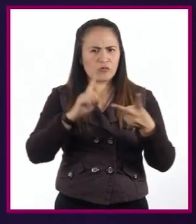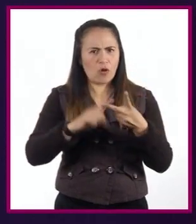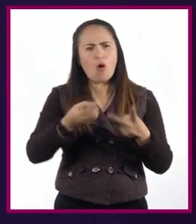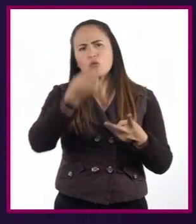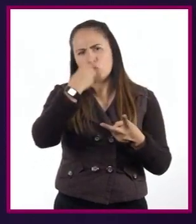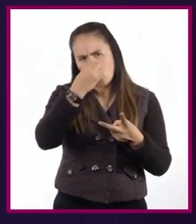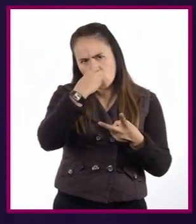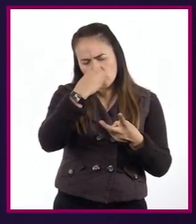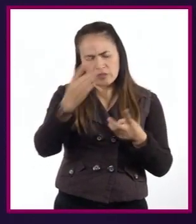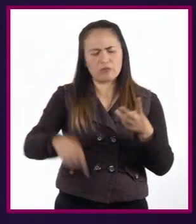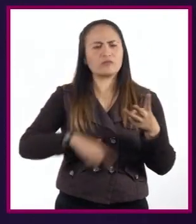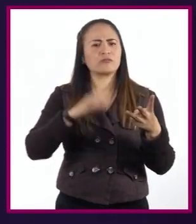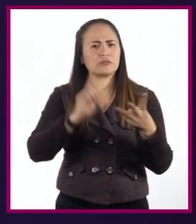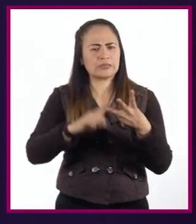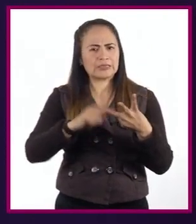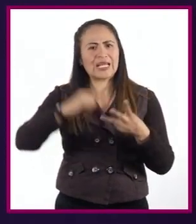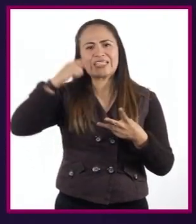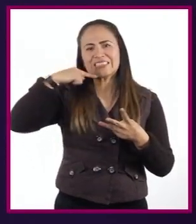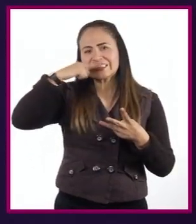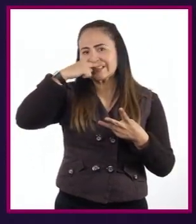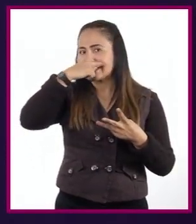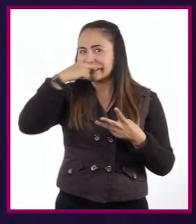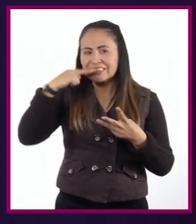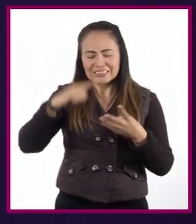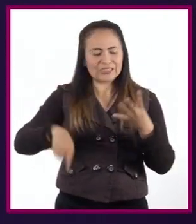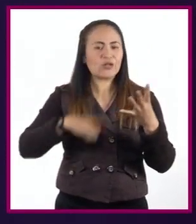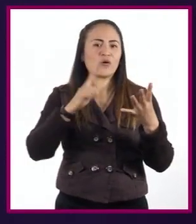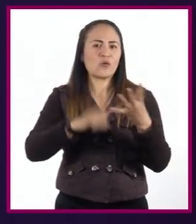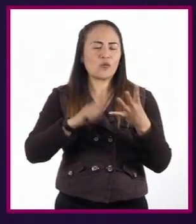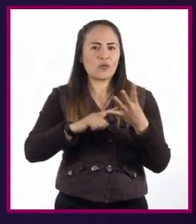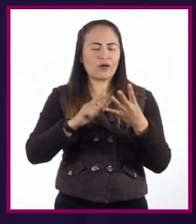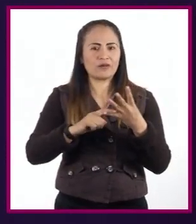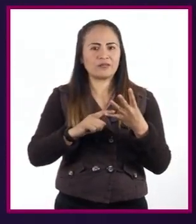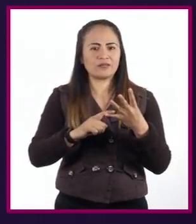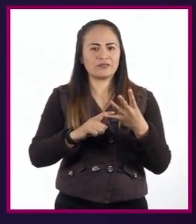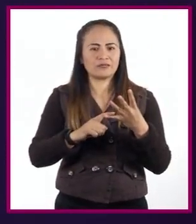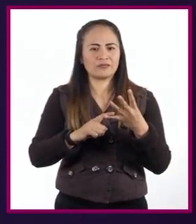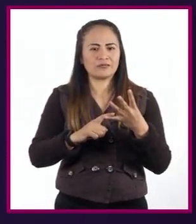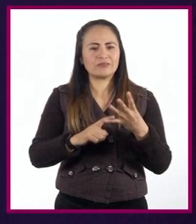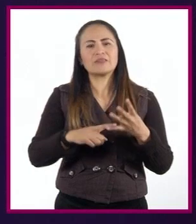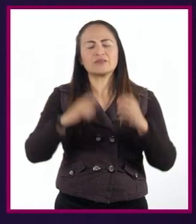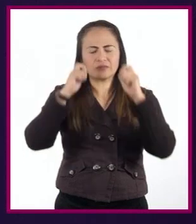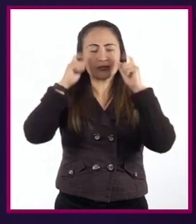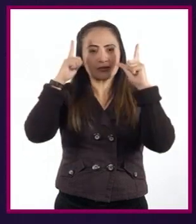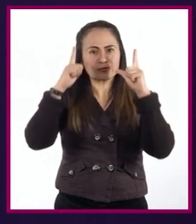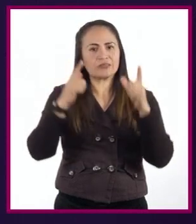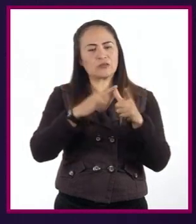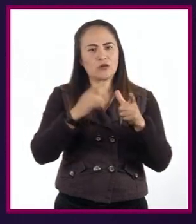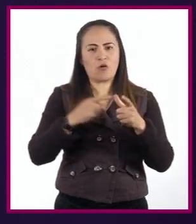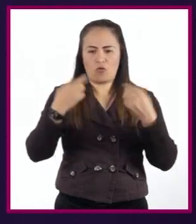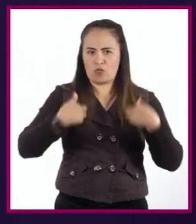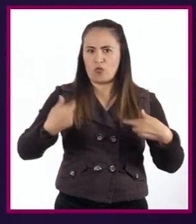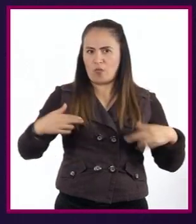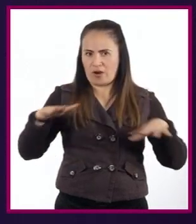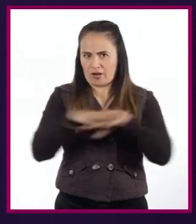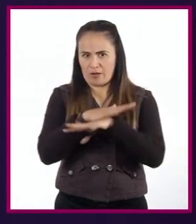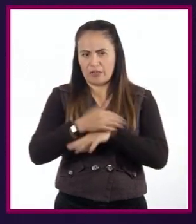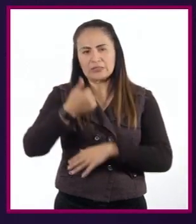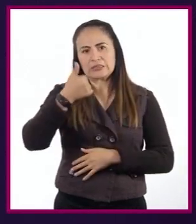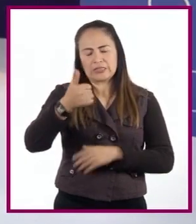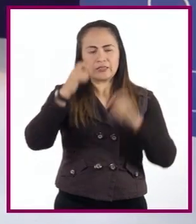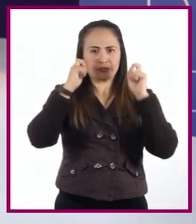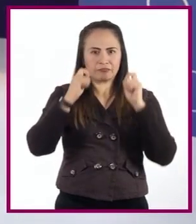Desayuno. 3. Me cepillo los dientes. 4. Despierto. 5. Me visto. 6. Me